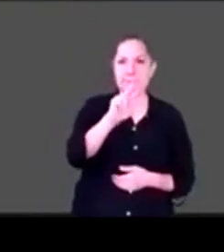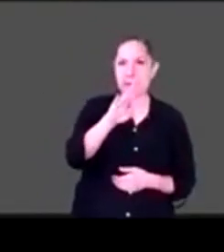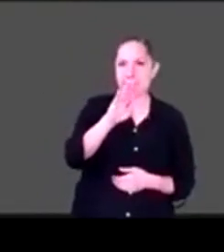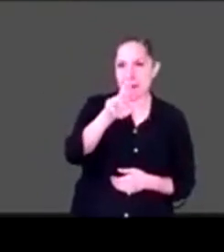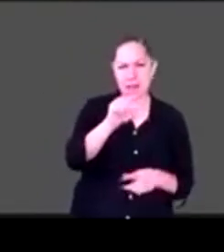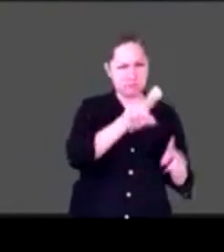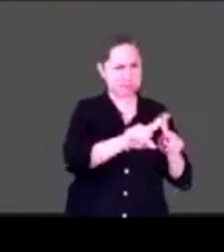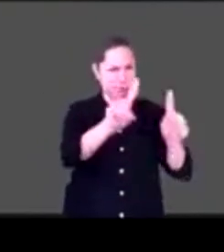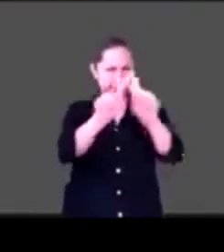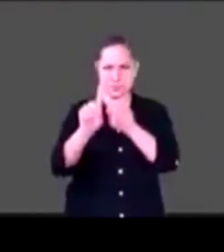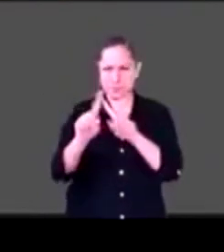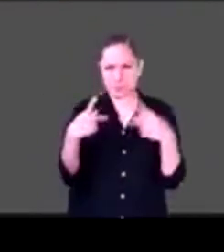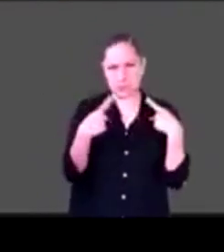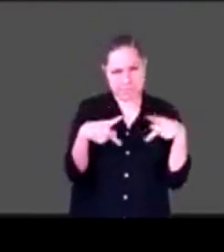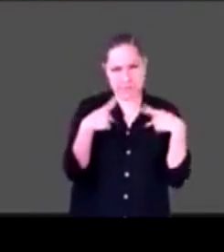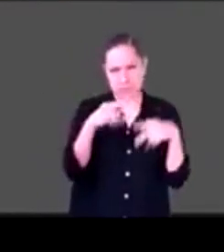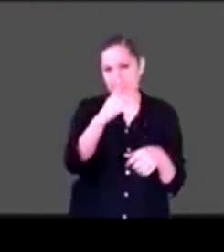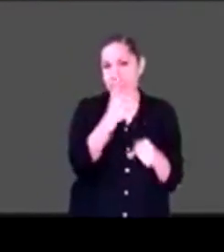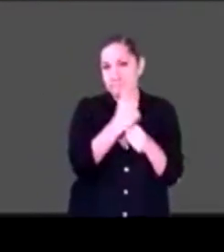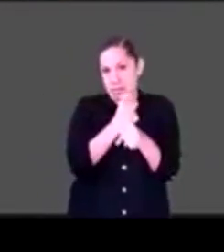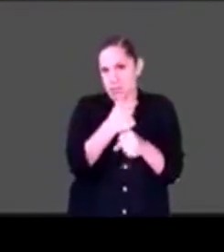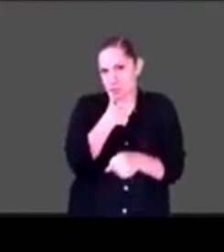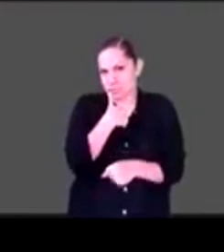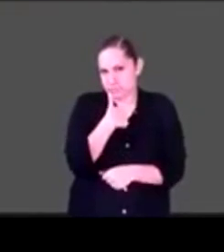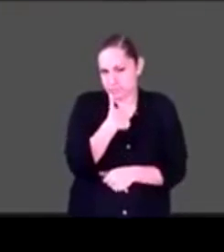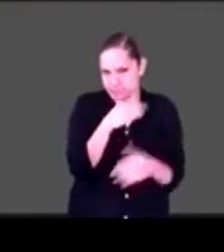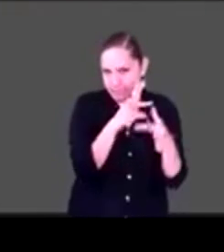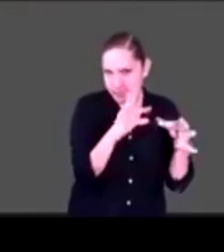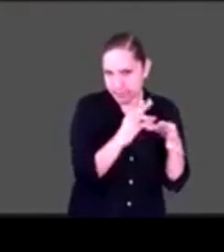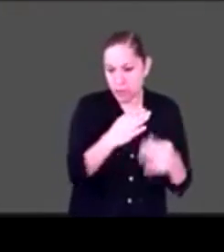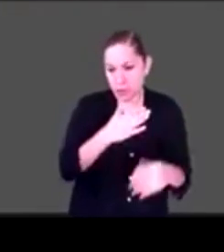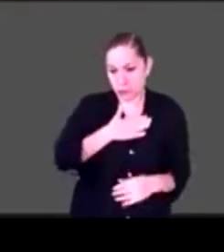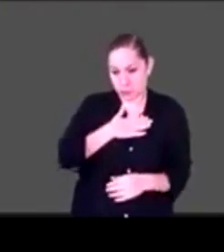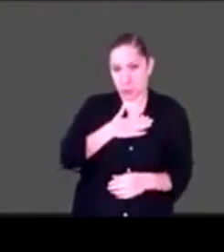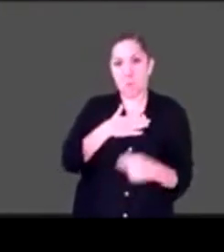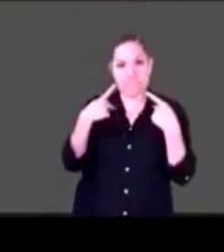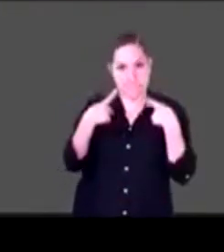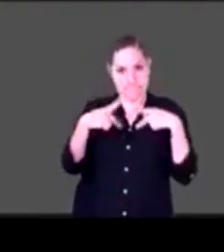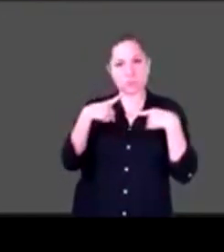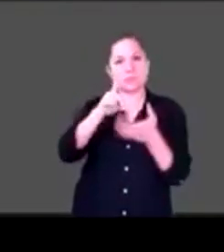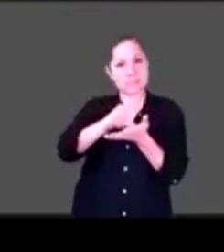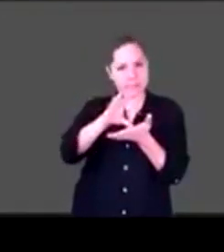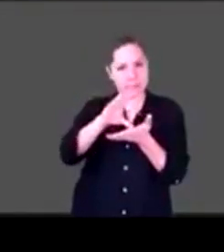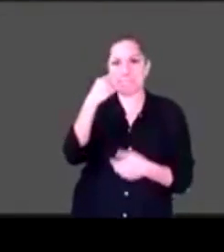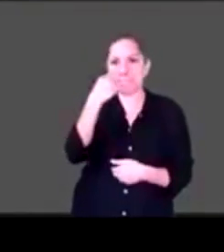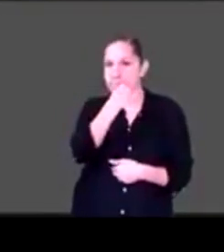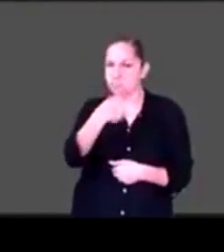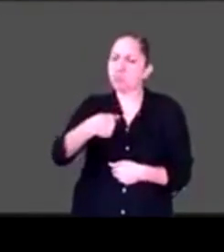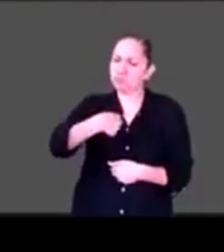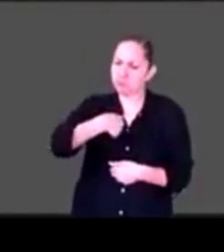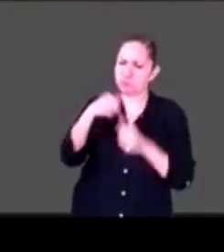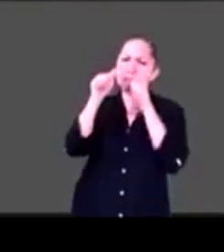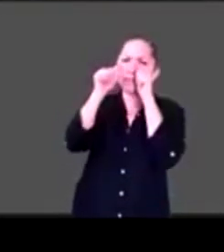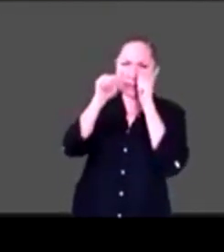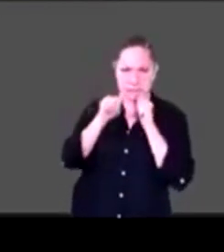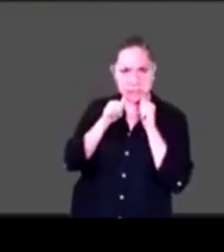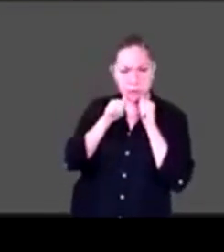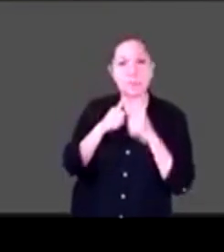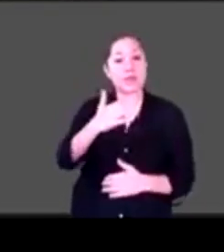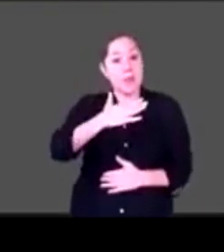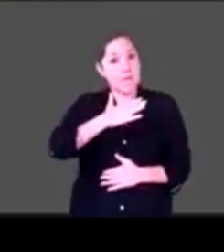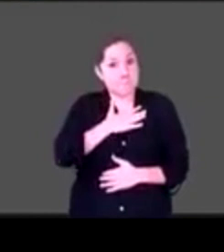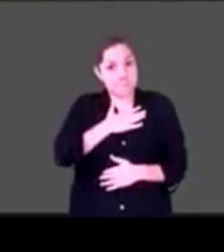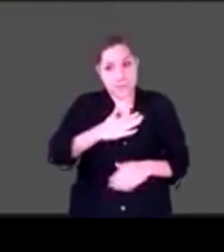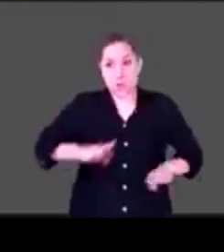Pues en primer lugar comentarles, yo soy una persona con discapacidad visual, soy ciego. Y bueno, una característica mía es que,